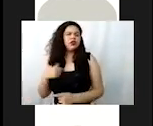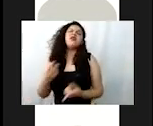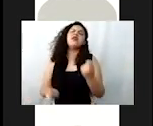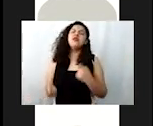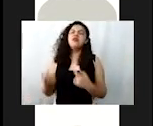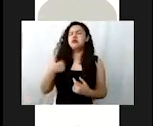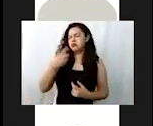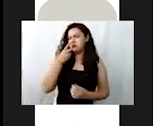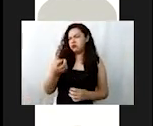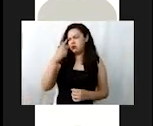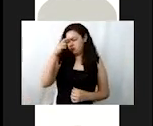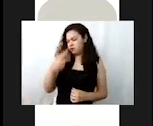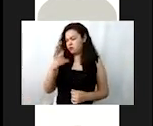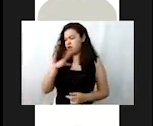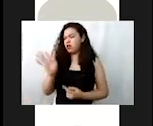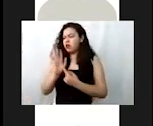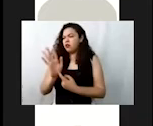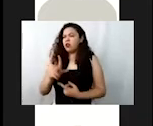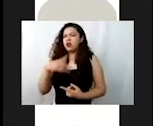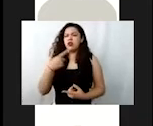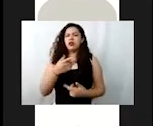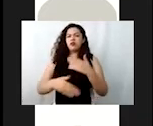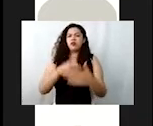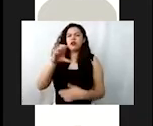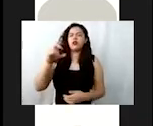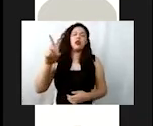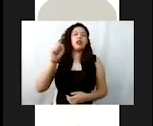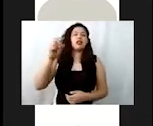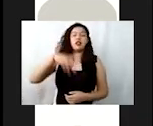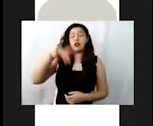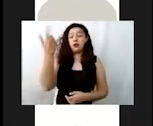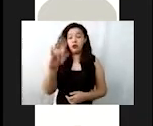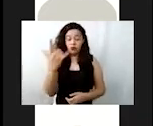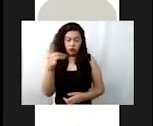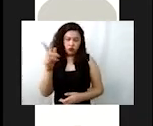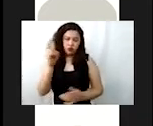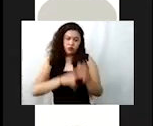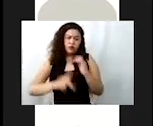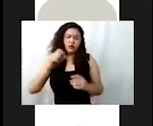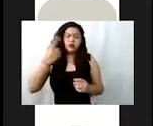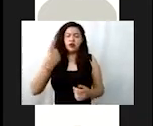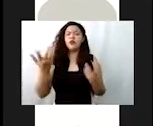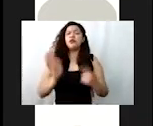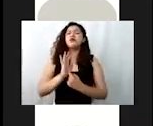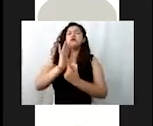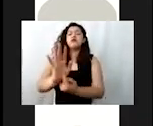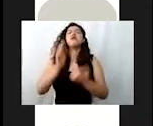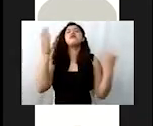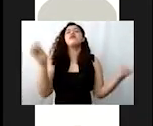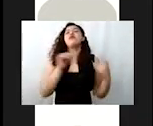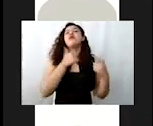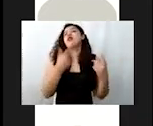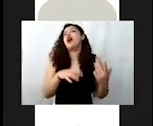comenté, México hizo la presentación de sus avances de ODS este mes de julio de 2021. La última vez que lo realizó fue en